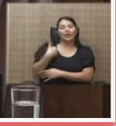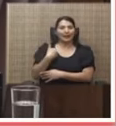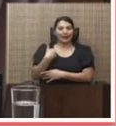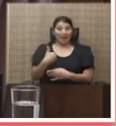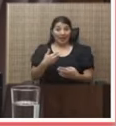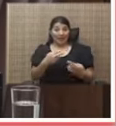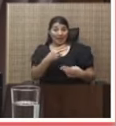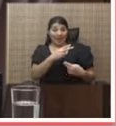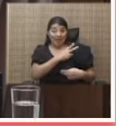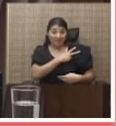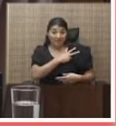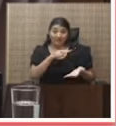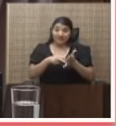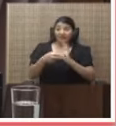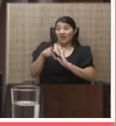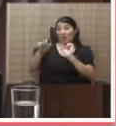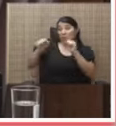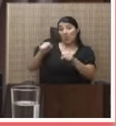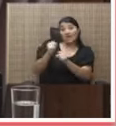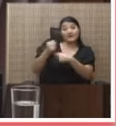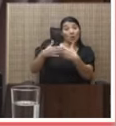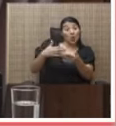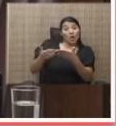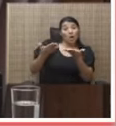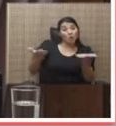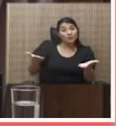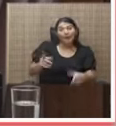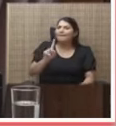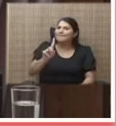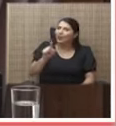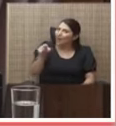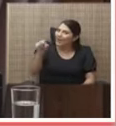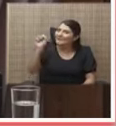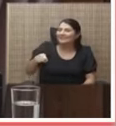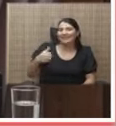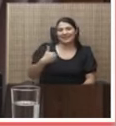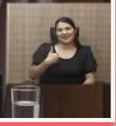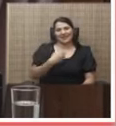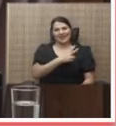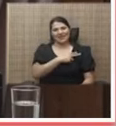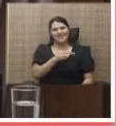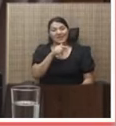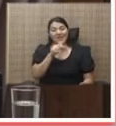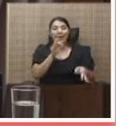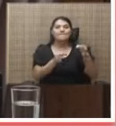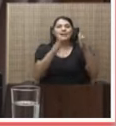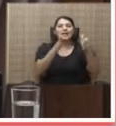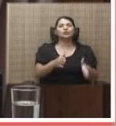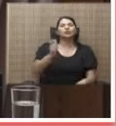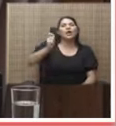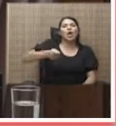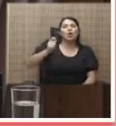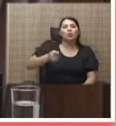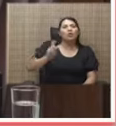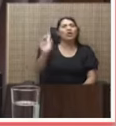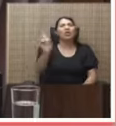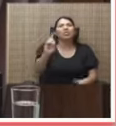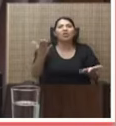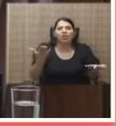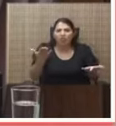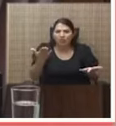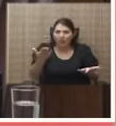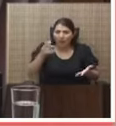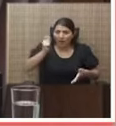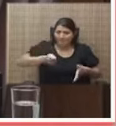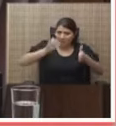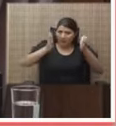lo que le da la gana pero resulta que sí tiene jefes que son los magistrados de la corte y dónde están será que le